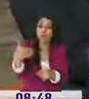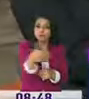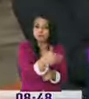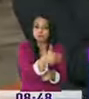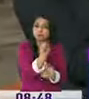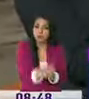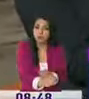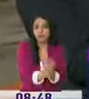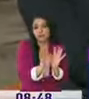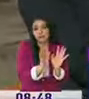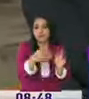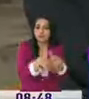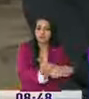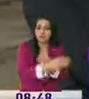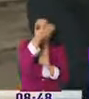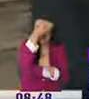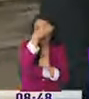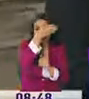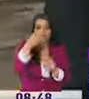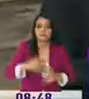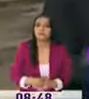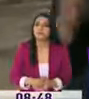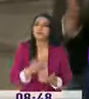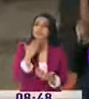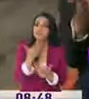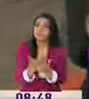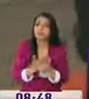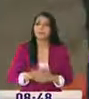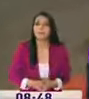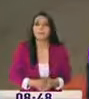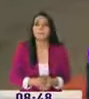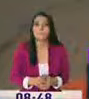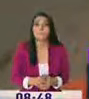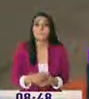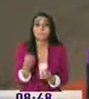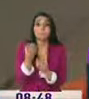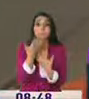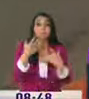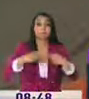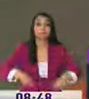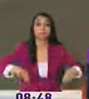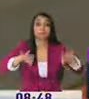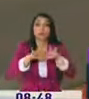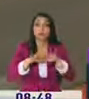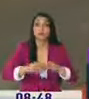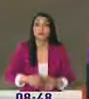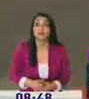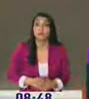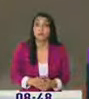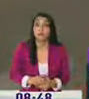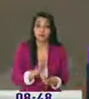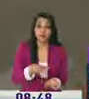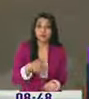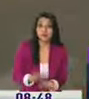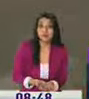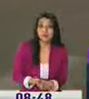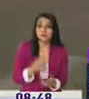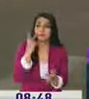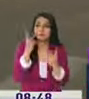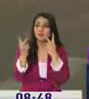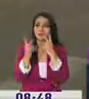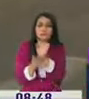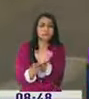permitirá ingresar hacia la clínica Pasteur. Le agradecemos muchísimo. Bueno, esa información es importante, ya que el momento en que vinimos vimos varias señales de